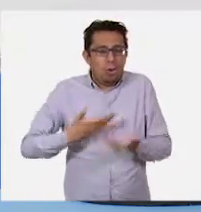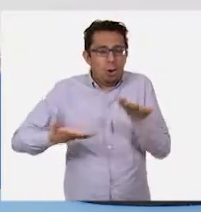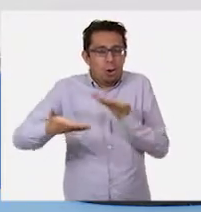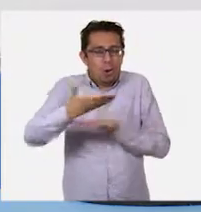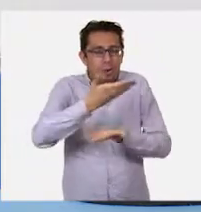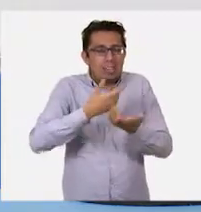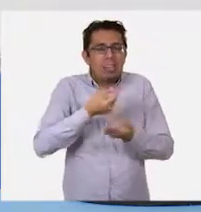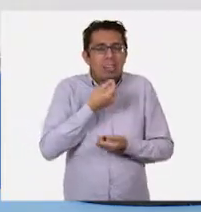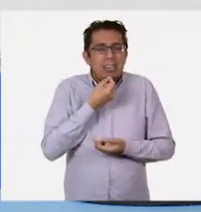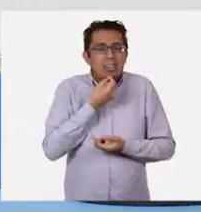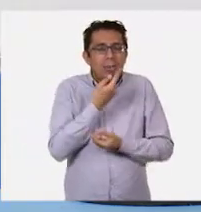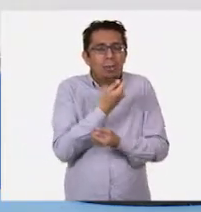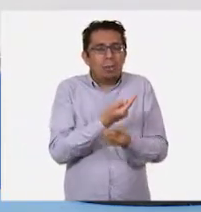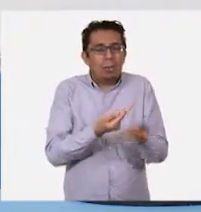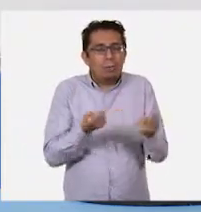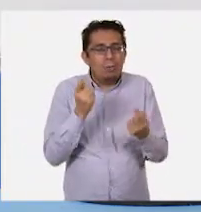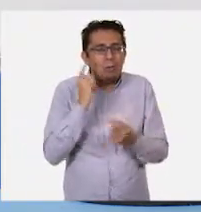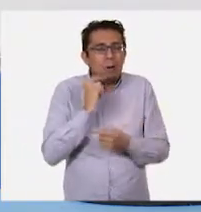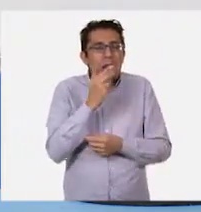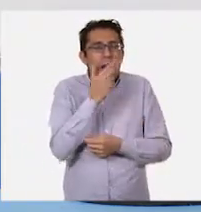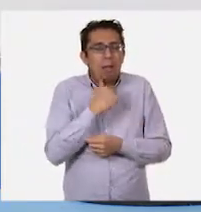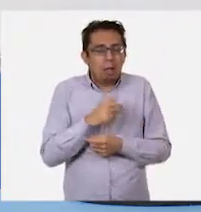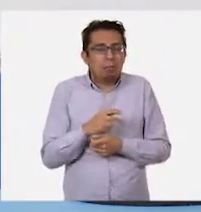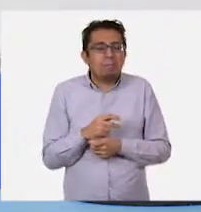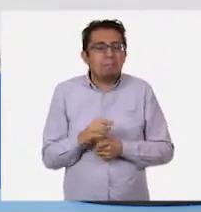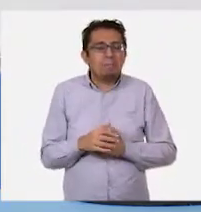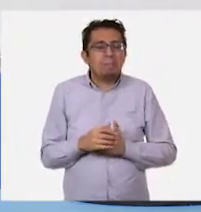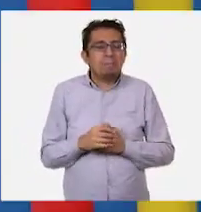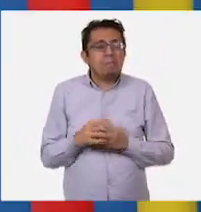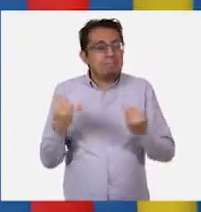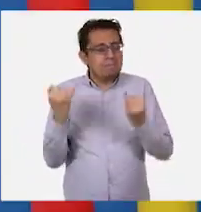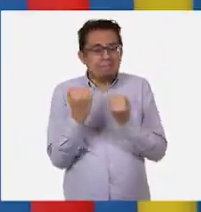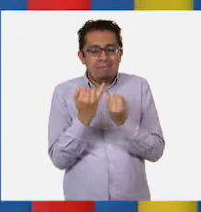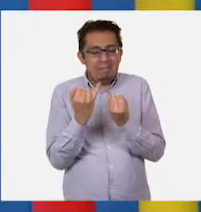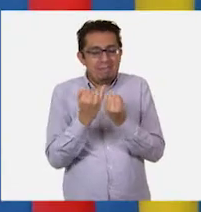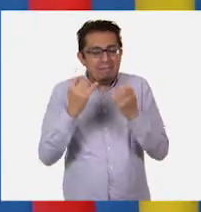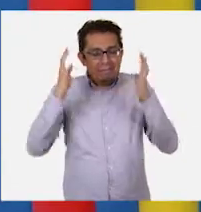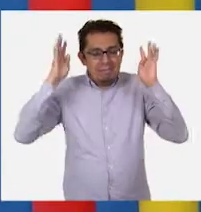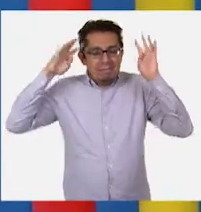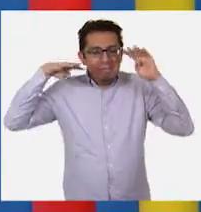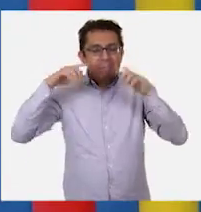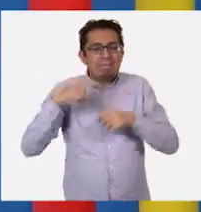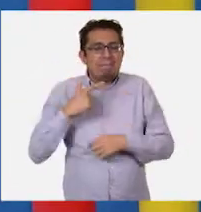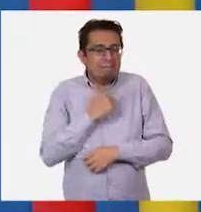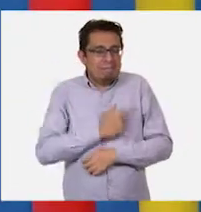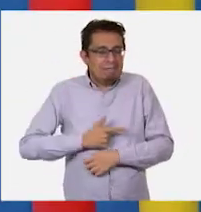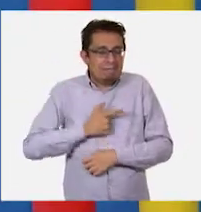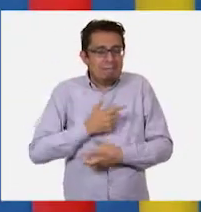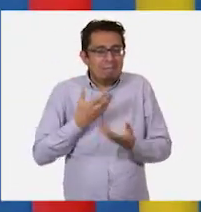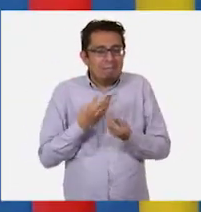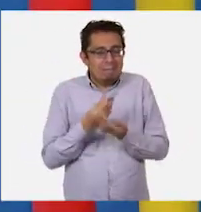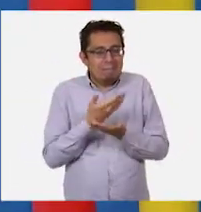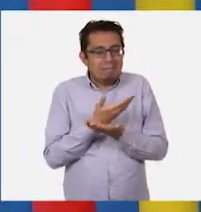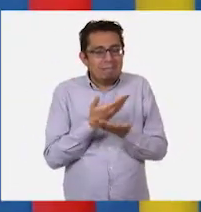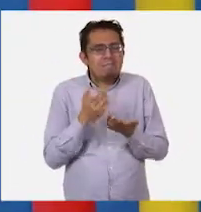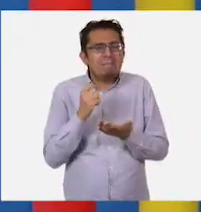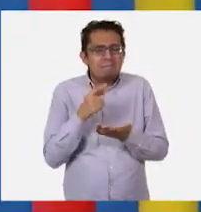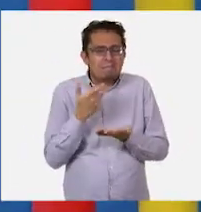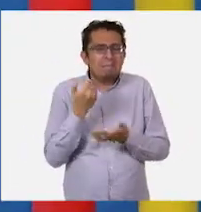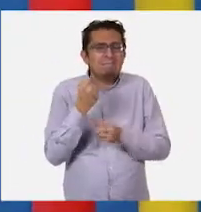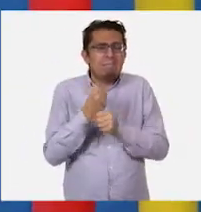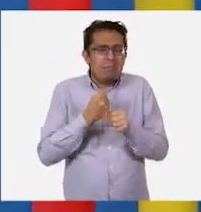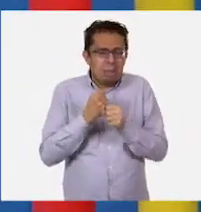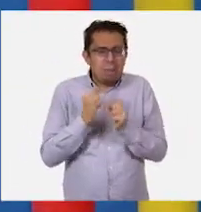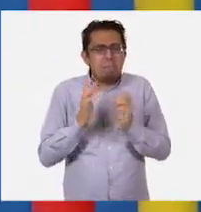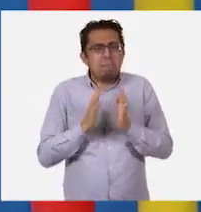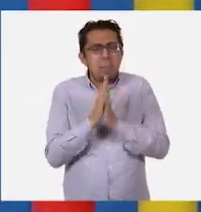niños esta gran aventura. Igualmente, Jolisto, ha sido un placer practicar y, bueno, también